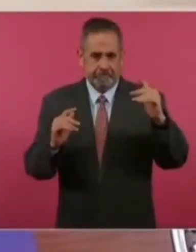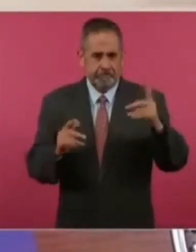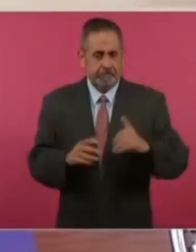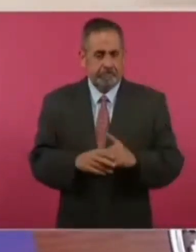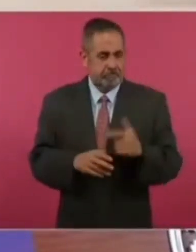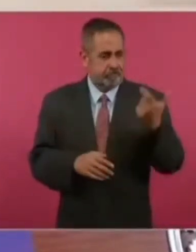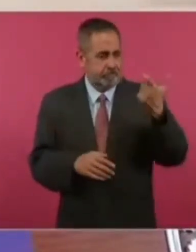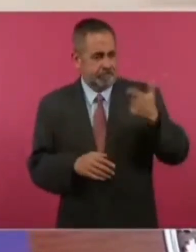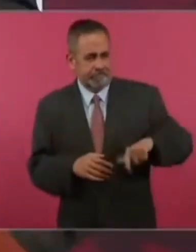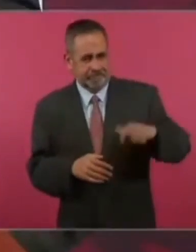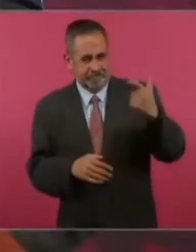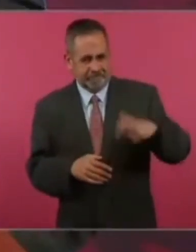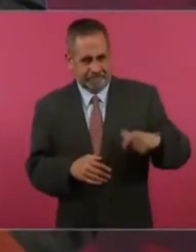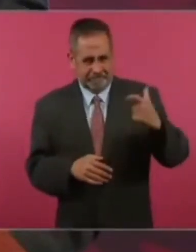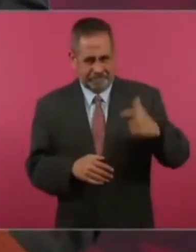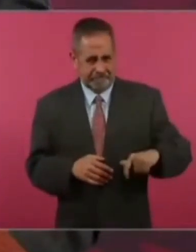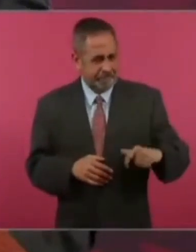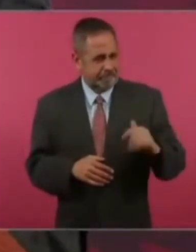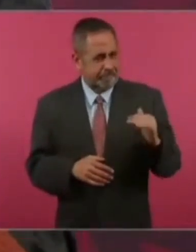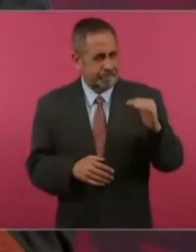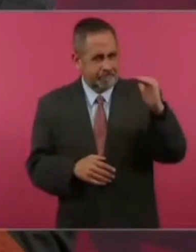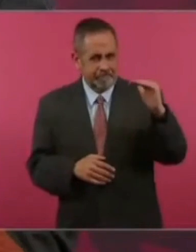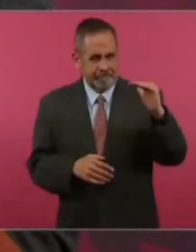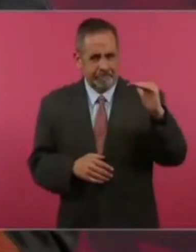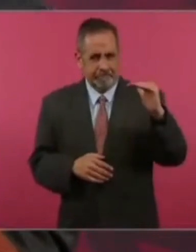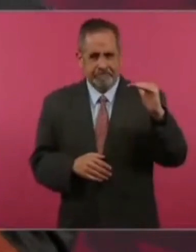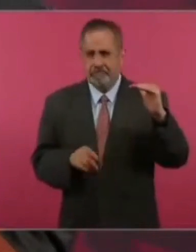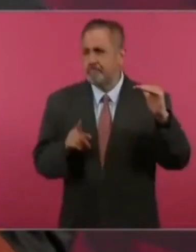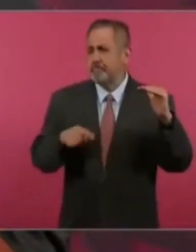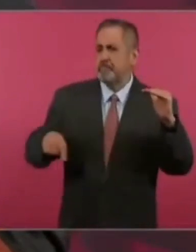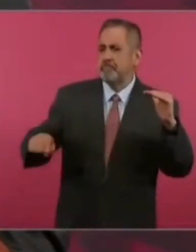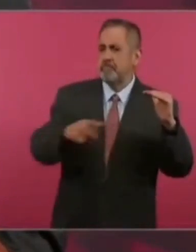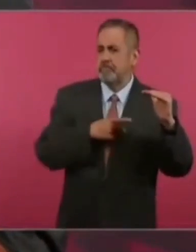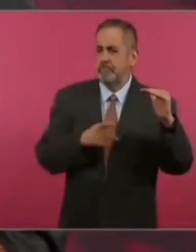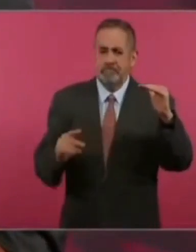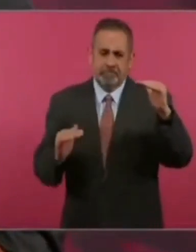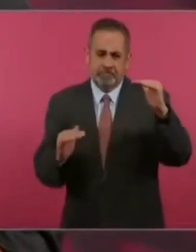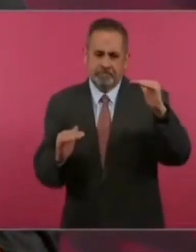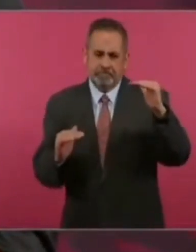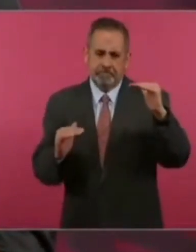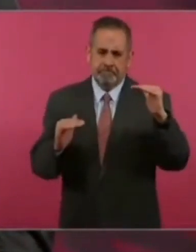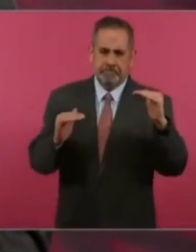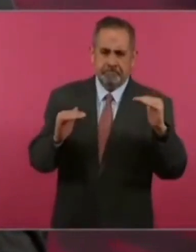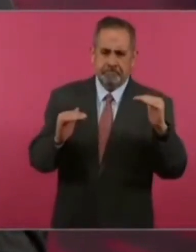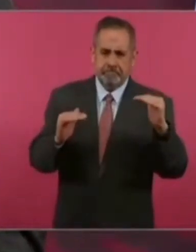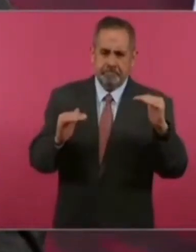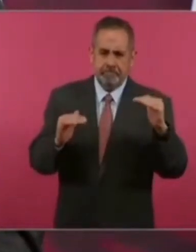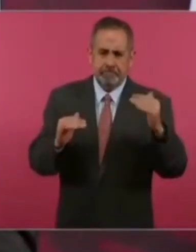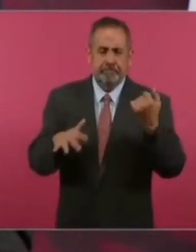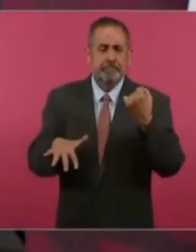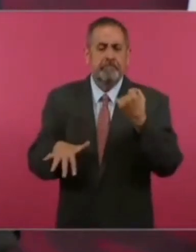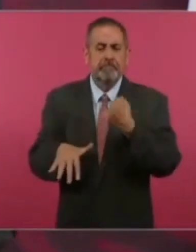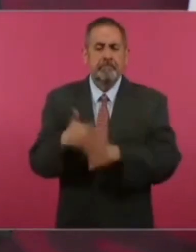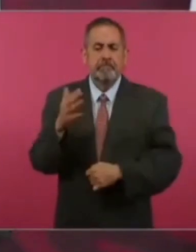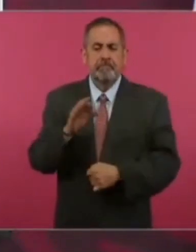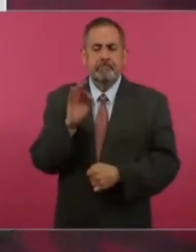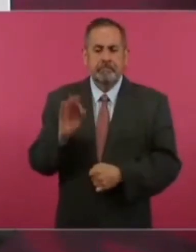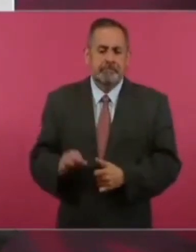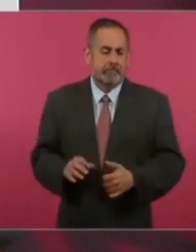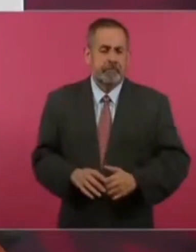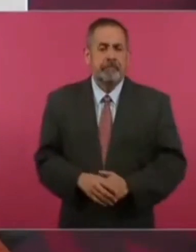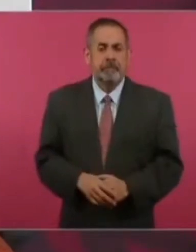entre los de más ingresos y de menos ingresos, 15%.